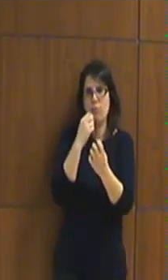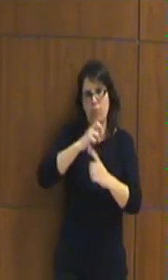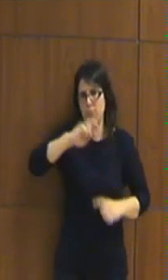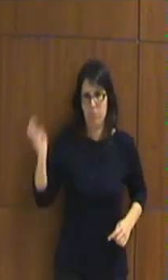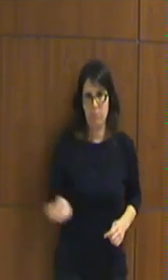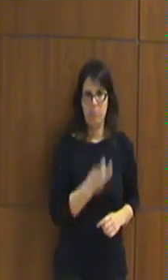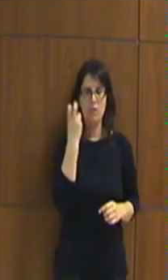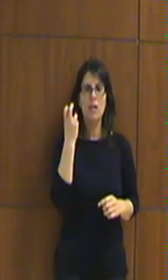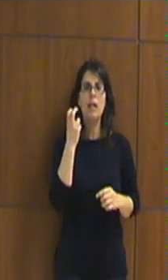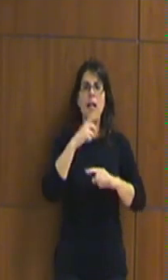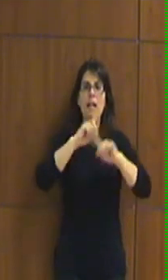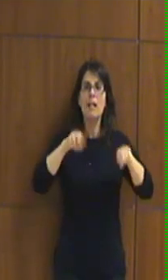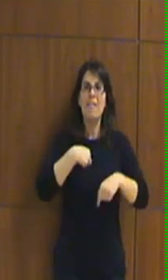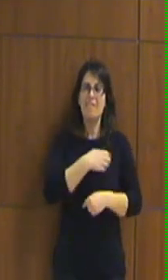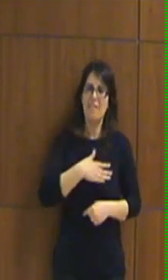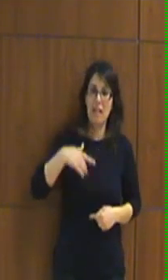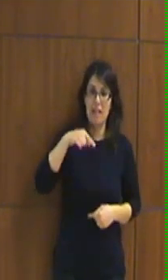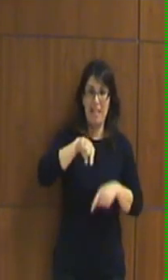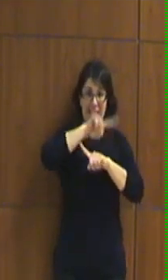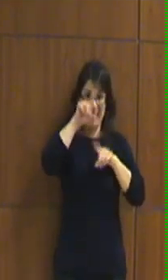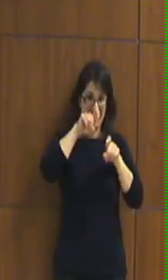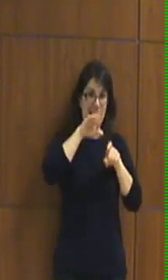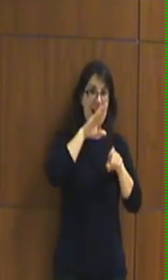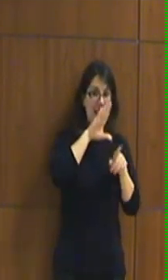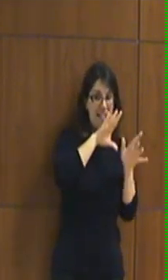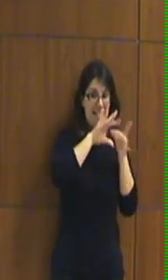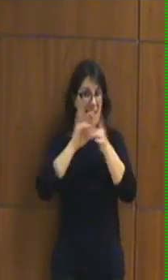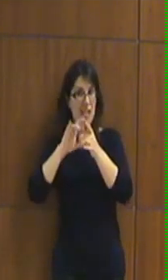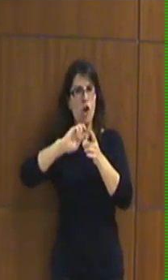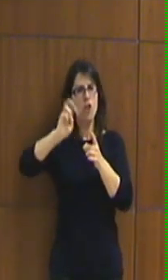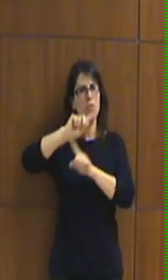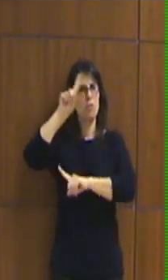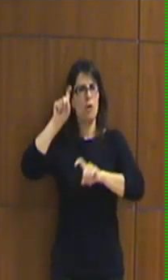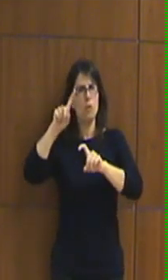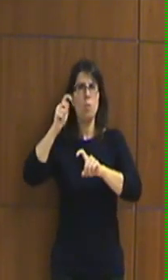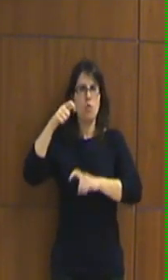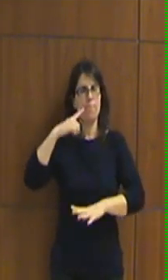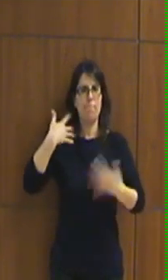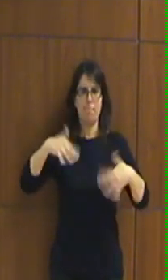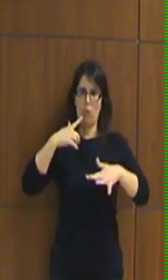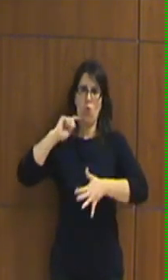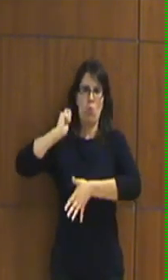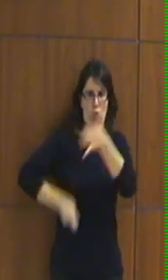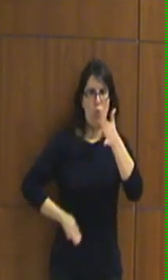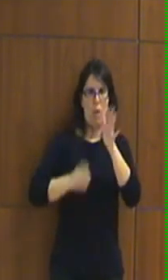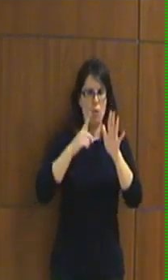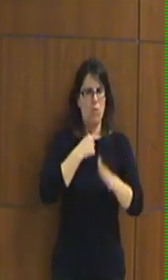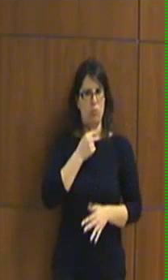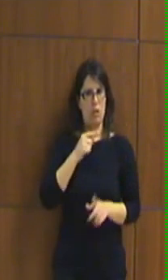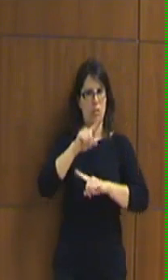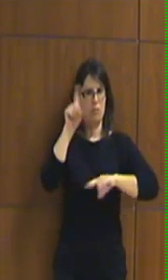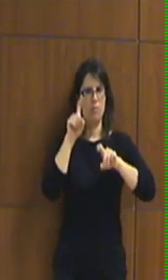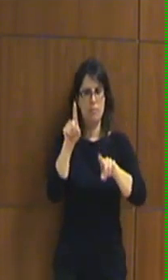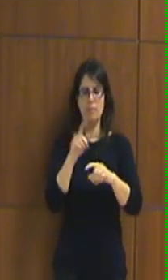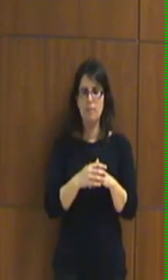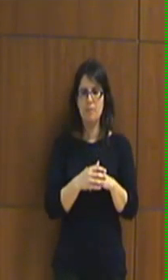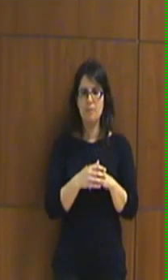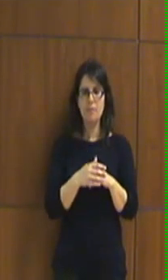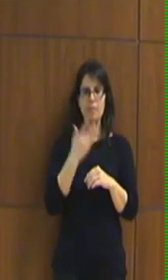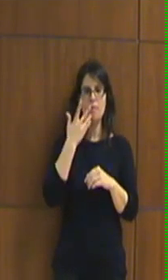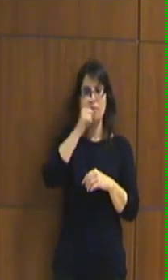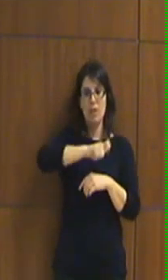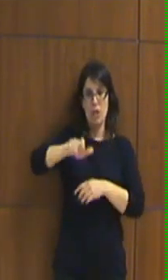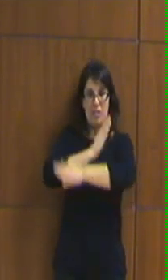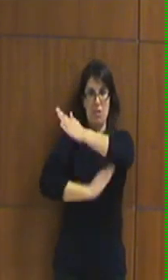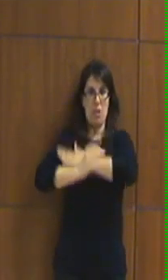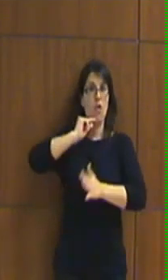querría ligar a una pregunta dura, pero que me gustaría hacerla. Cuando se contratan personas con discapacidad,